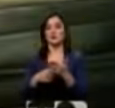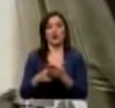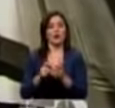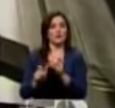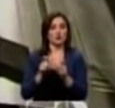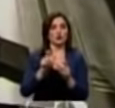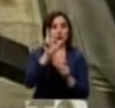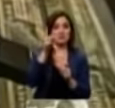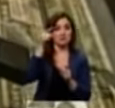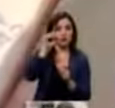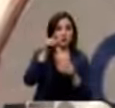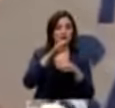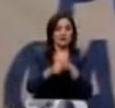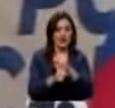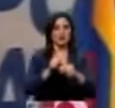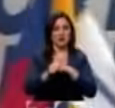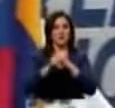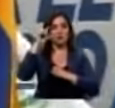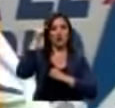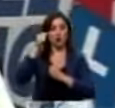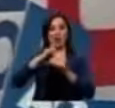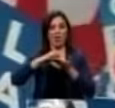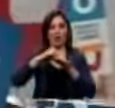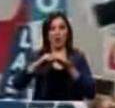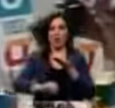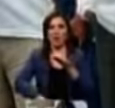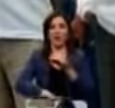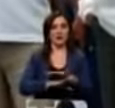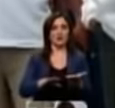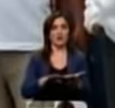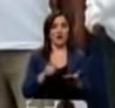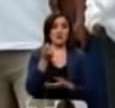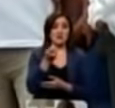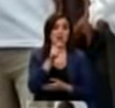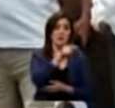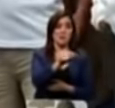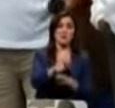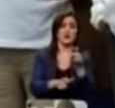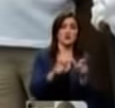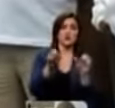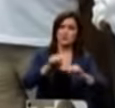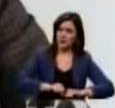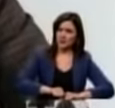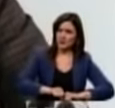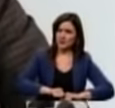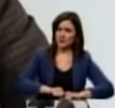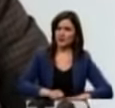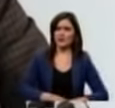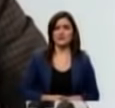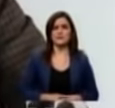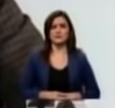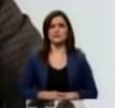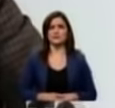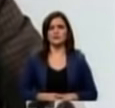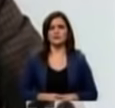el Estado dejaría de recibir. Lasso ha dicho que este dinero quedará en manos de los ciudadanos. ¿Es posible esto? En